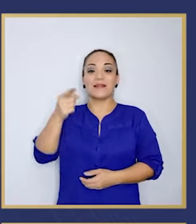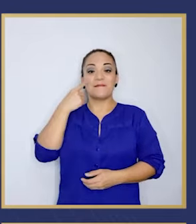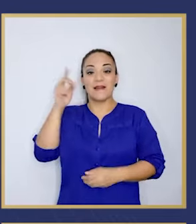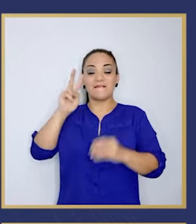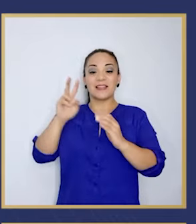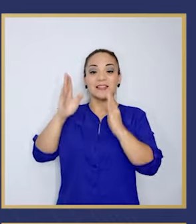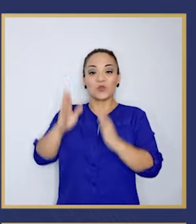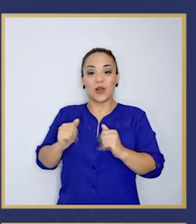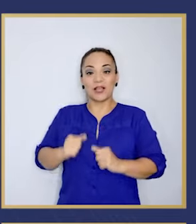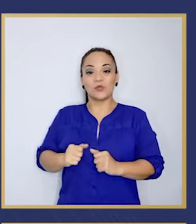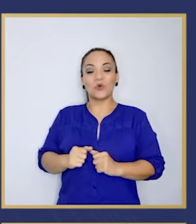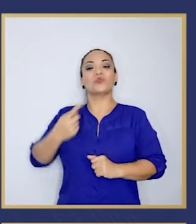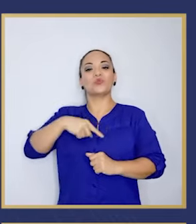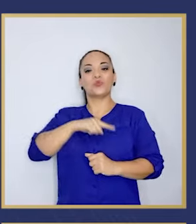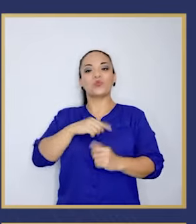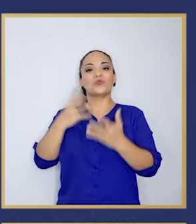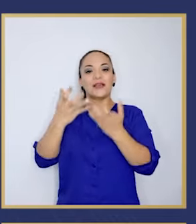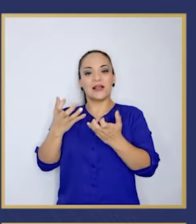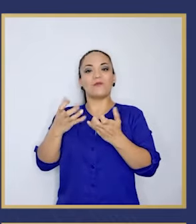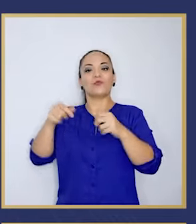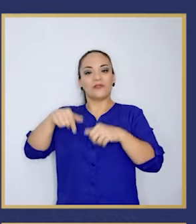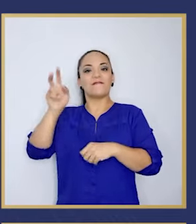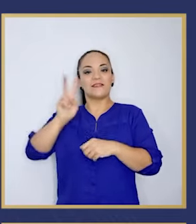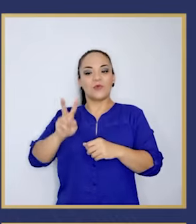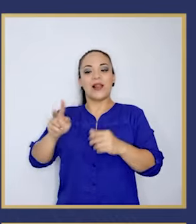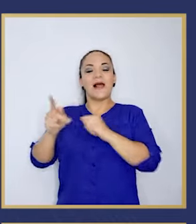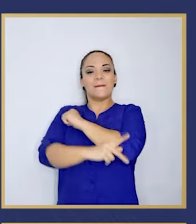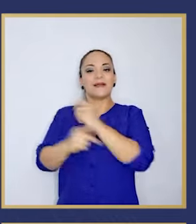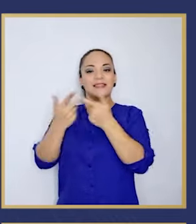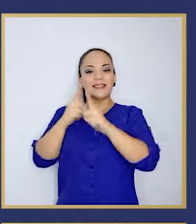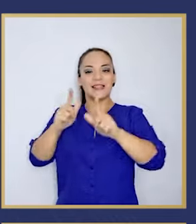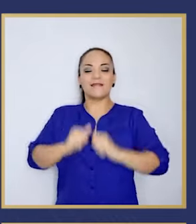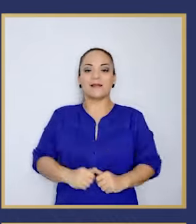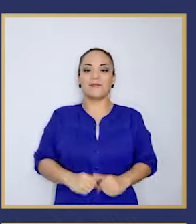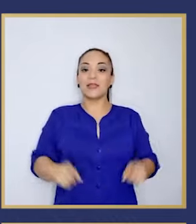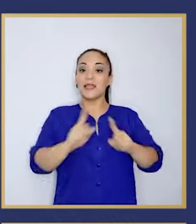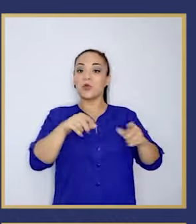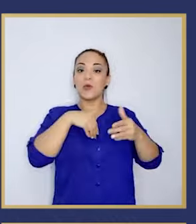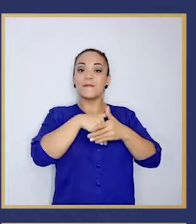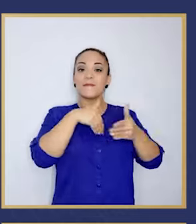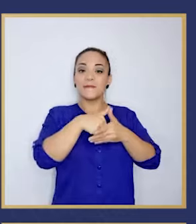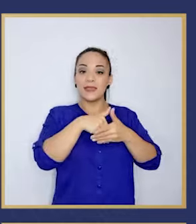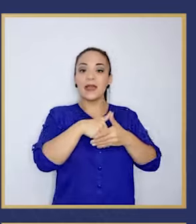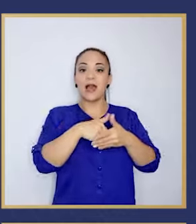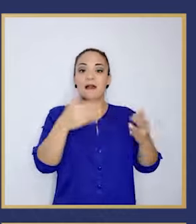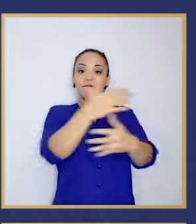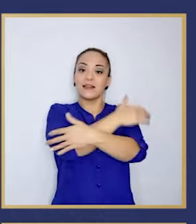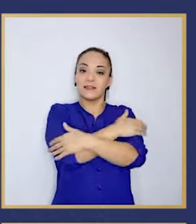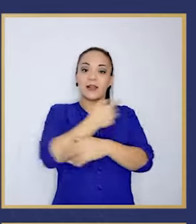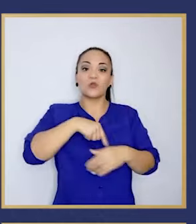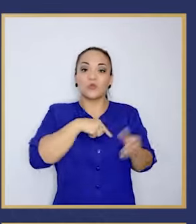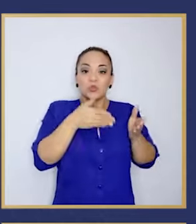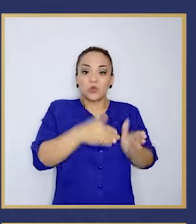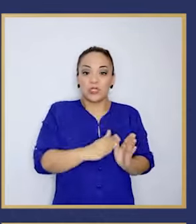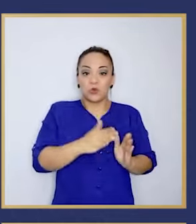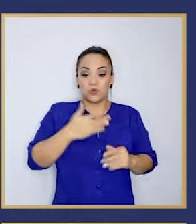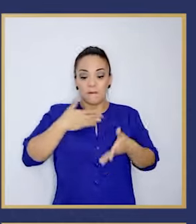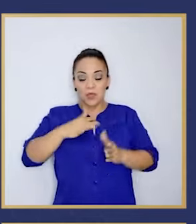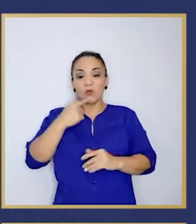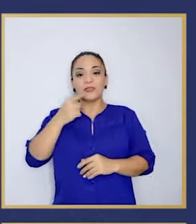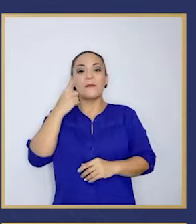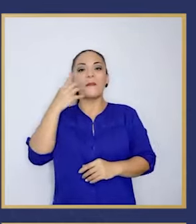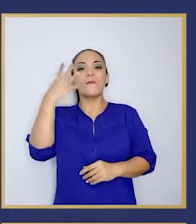Cada venezolano que hemos salido de nuestro país, pedimos libertad para nuestro país. No se nos impide algo tan sencillo como abrazar a nuestro hijo. Dice,